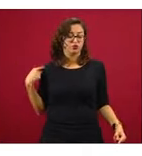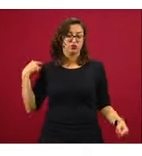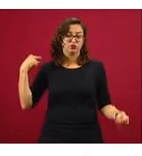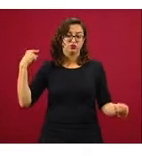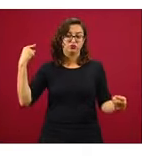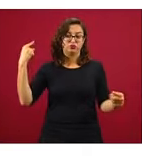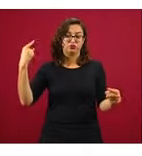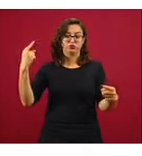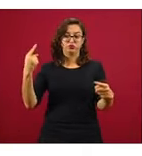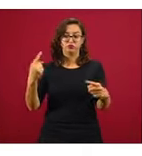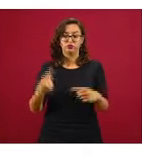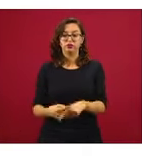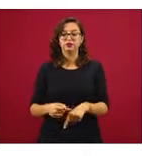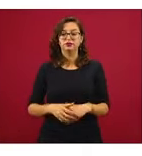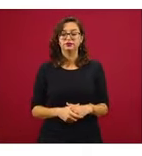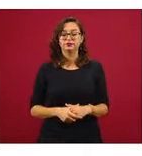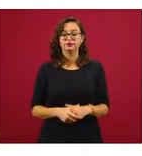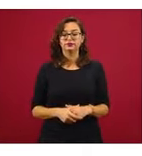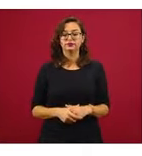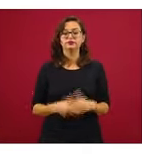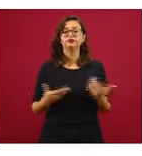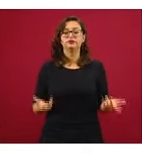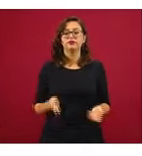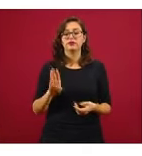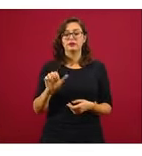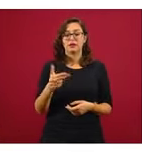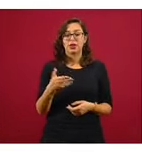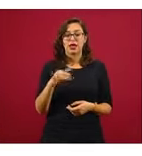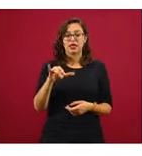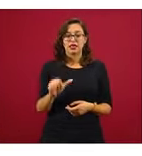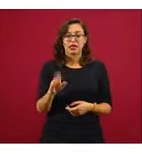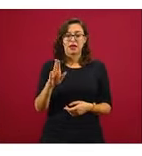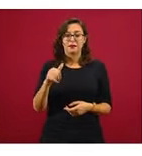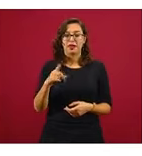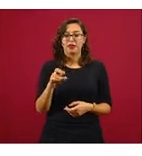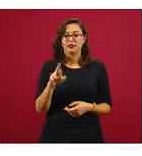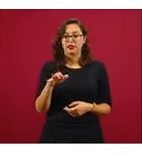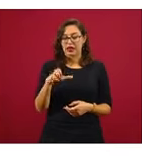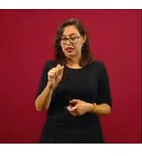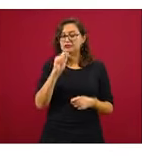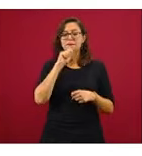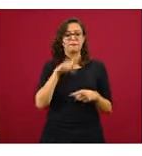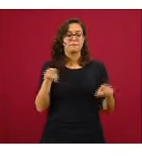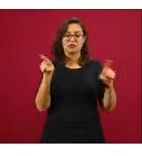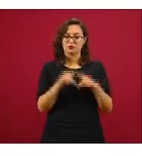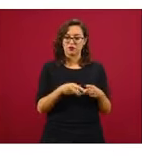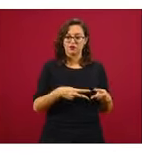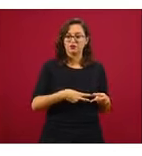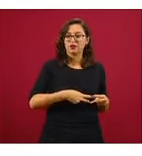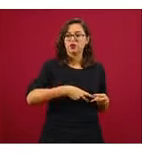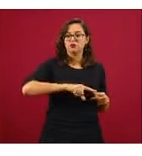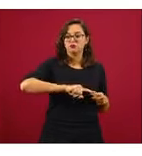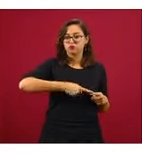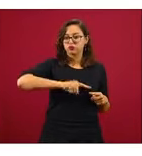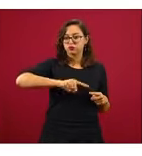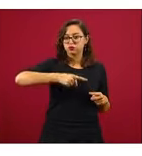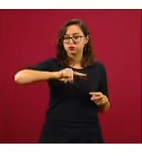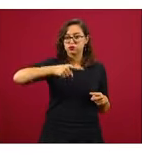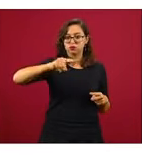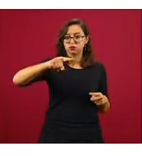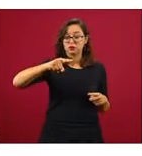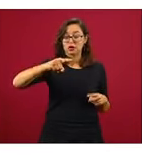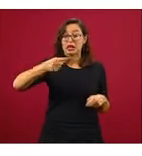que han tenido. Bahía de Banderas tuvo esa misma tendencia que los tres primeros, sin embargo, ya a partir de la semana